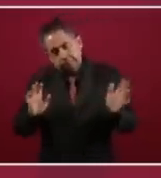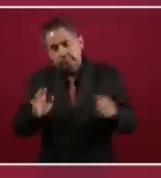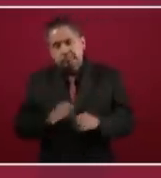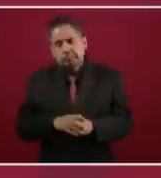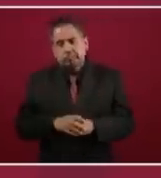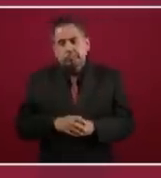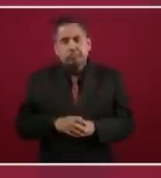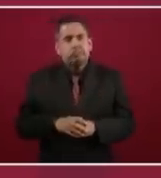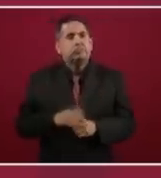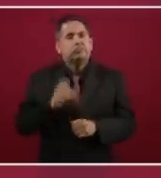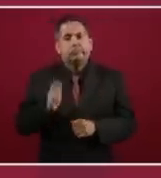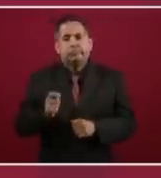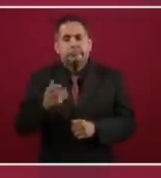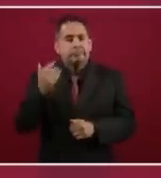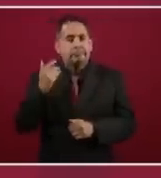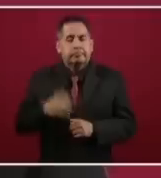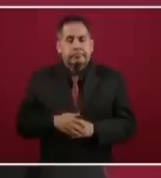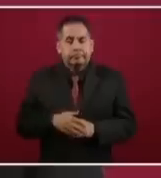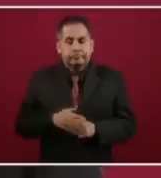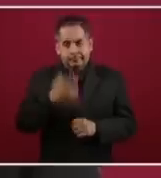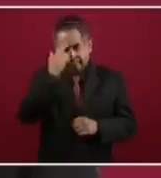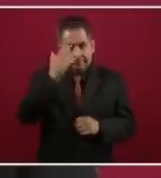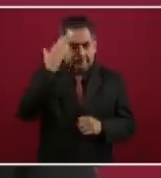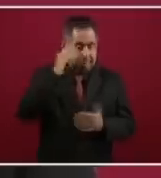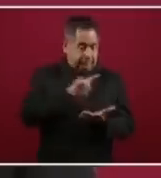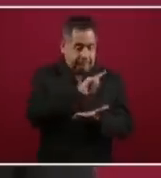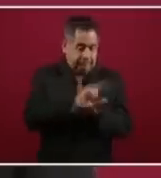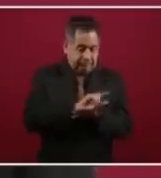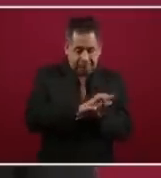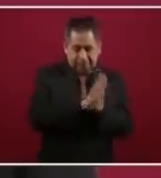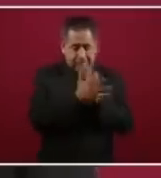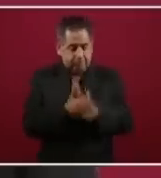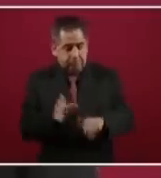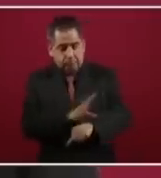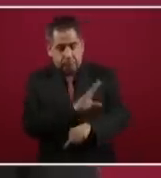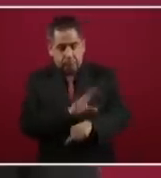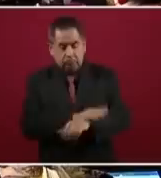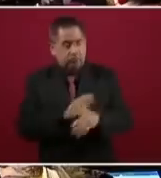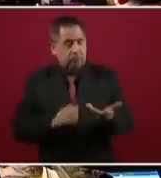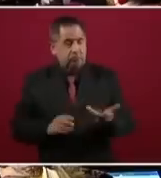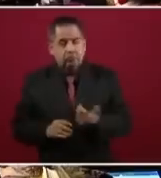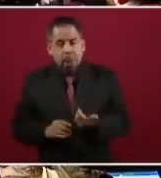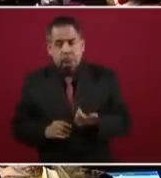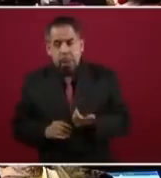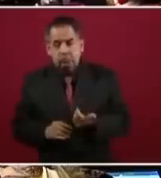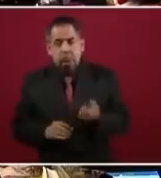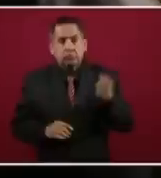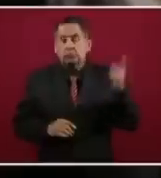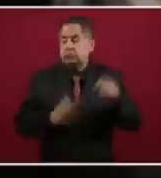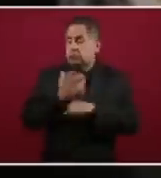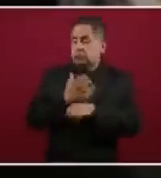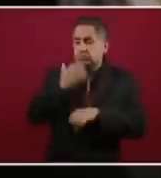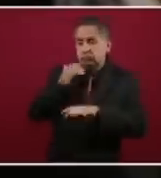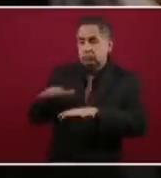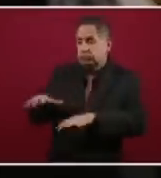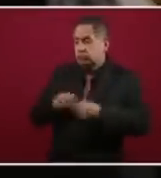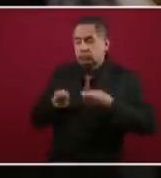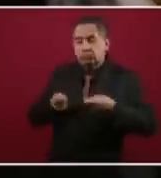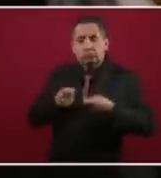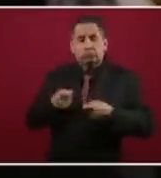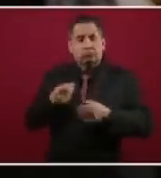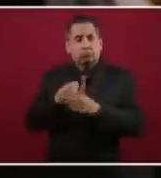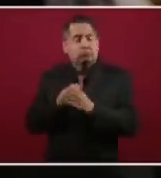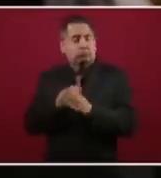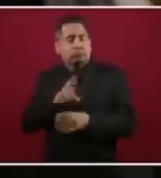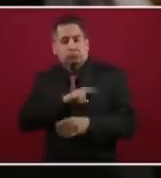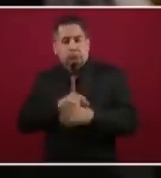a partir de la reforma energética. ¿Pero no están pidiendo tener el control operativo de ese yacimiento que ya lo tiene una empresa privada?